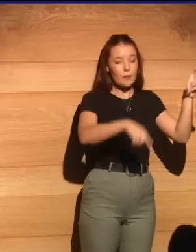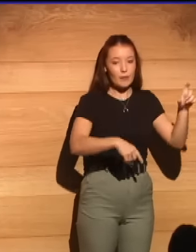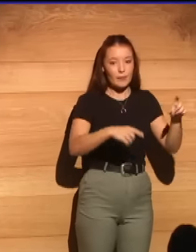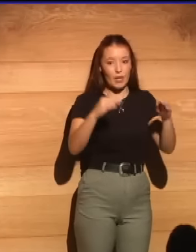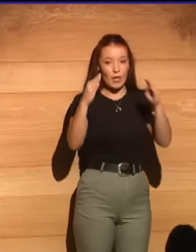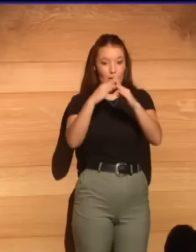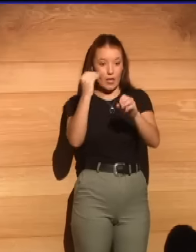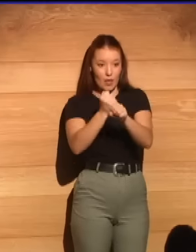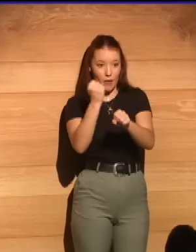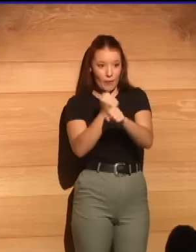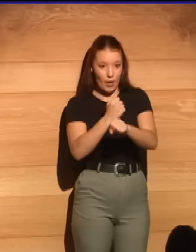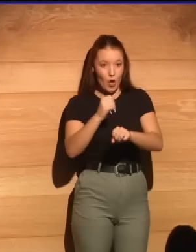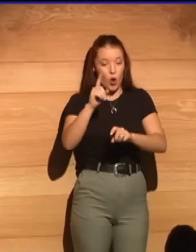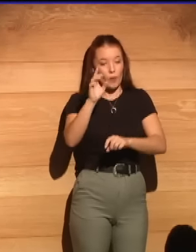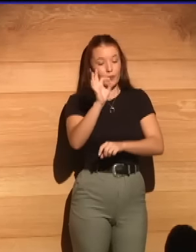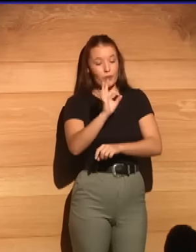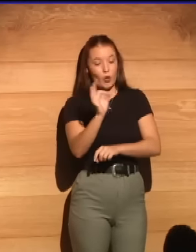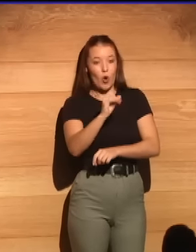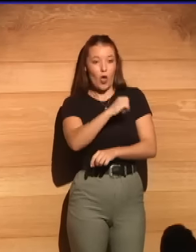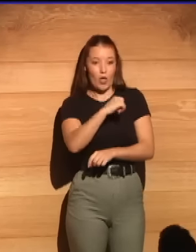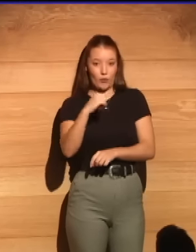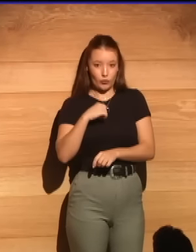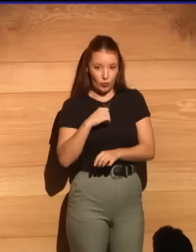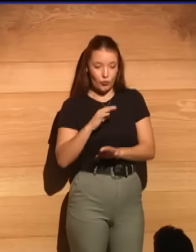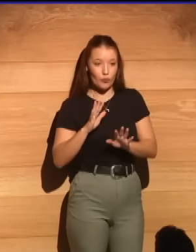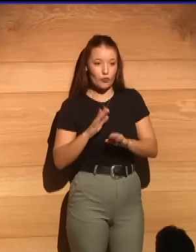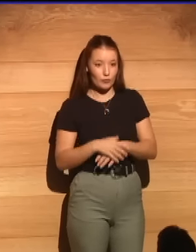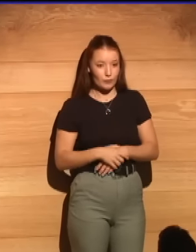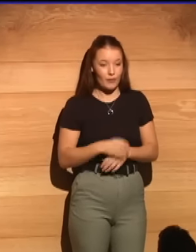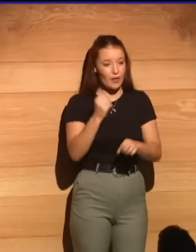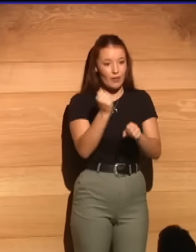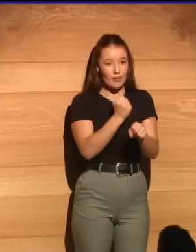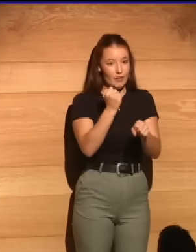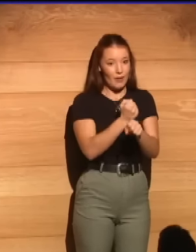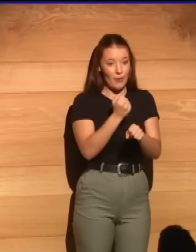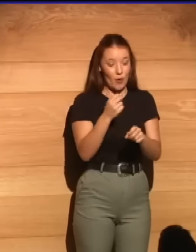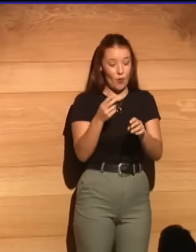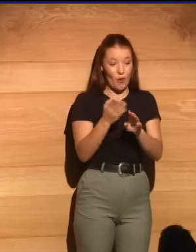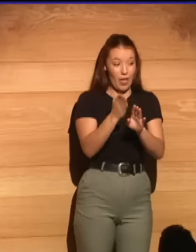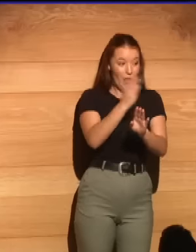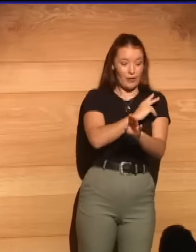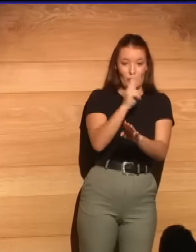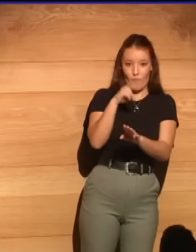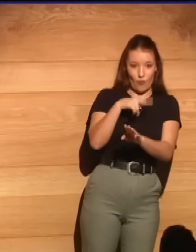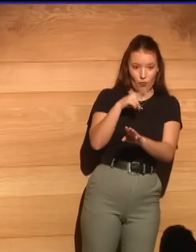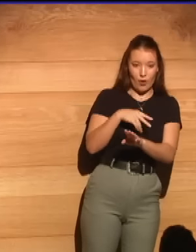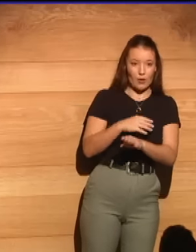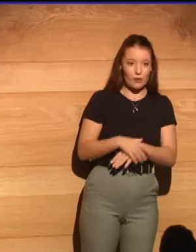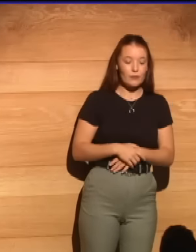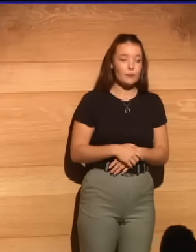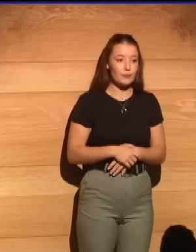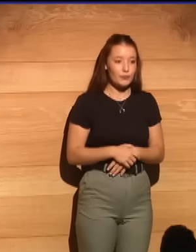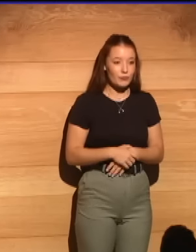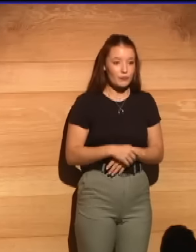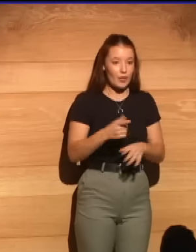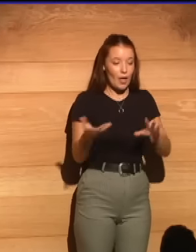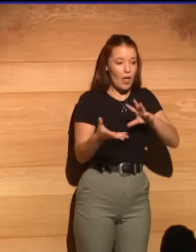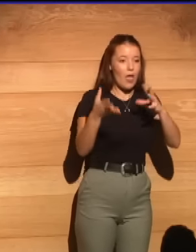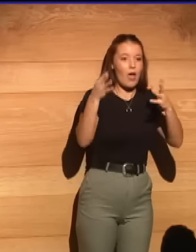los autónomos, ¿no? Se han ido al teletrabajo como nunca se había ido antes. Y somos un país que ha demostrado que tiene una capacidad de